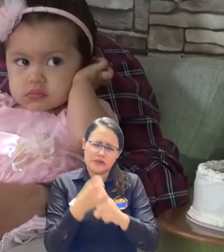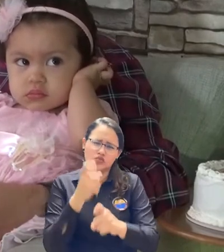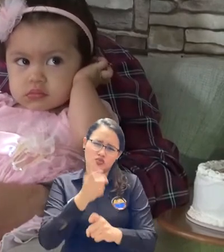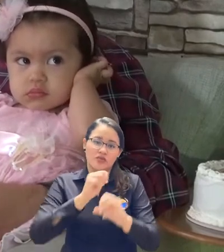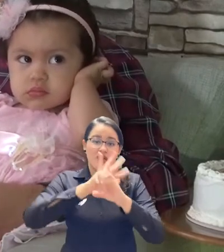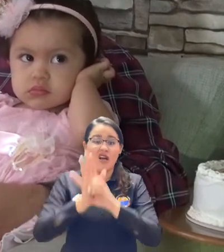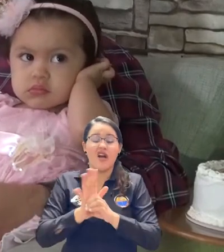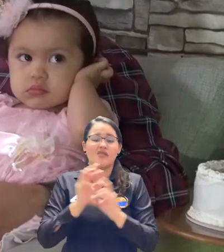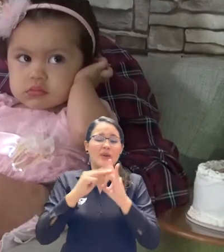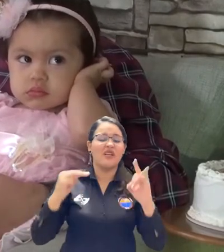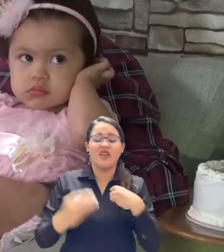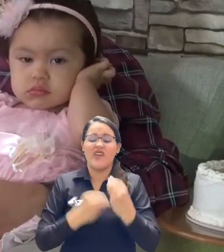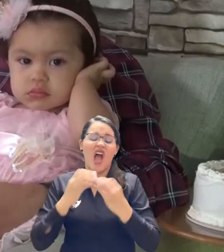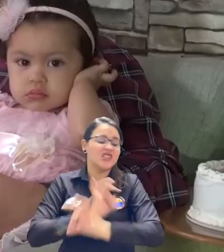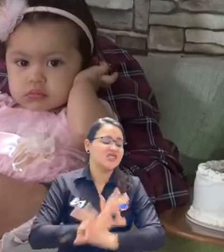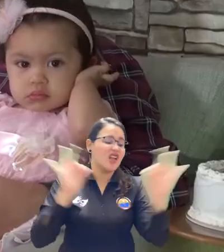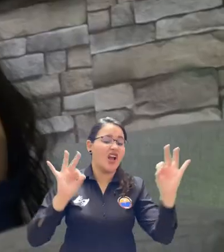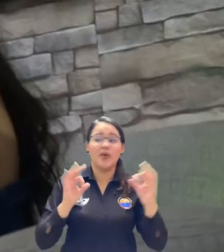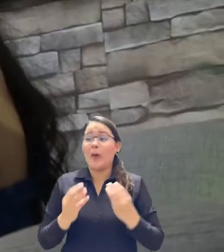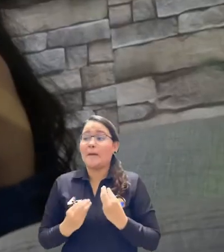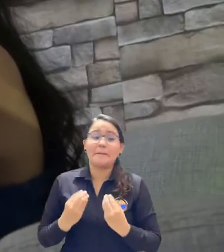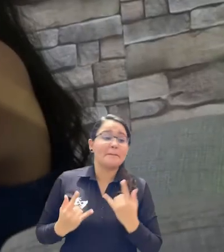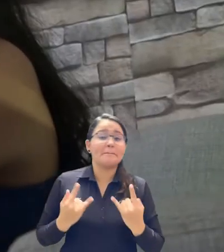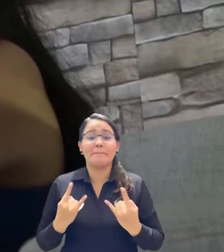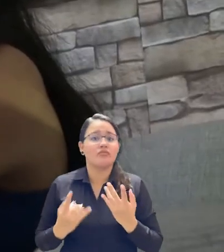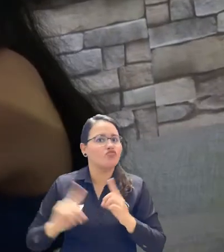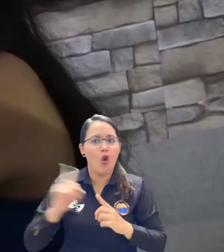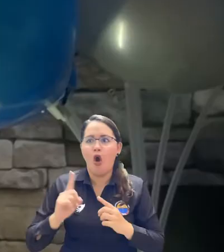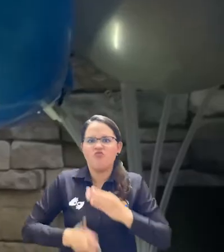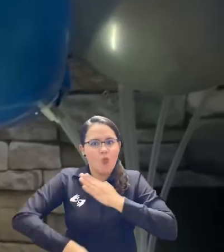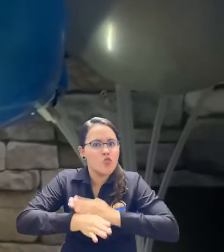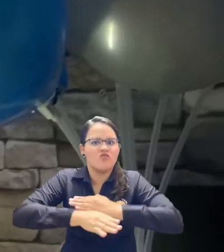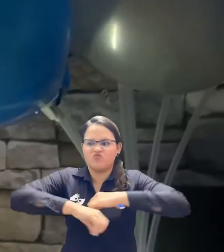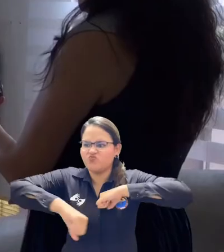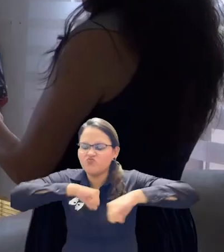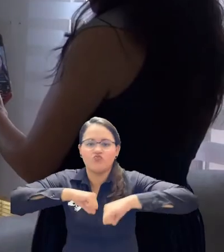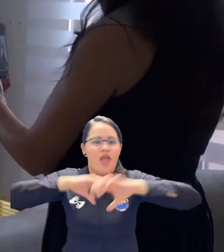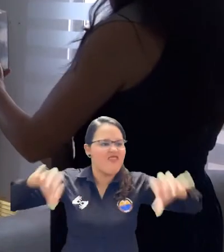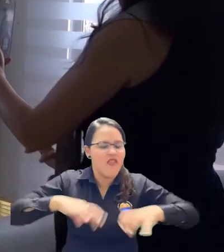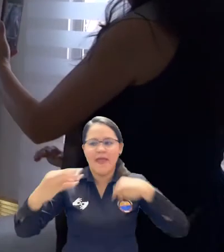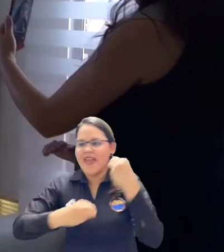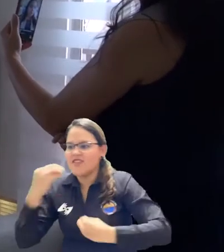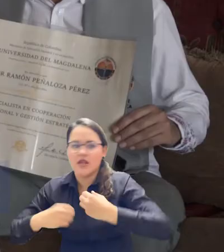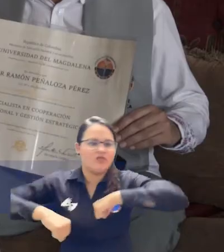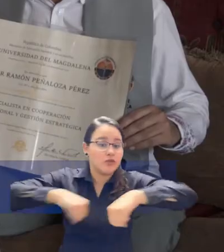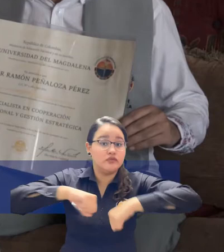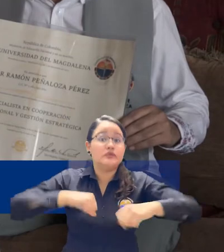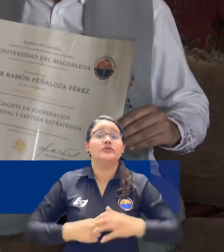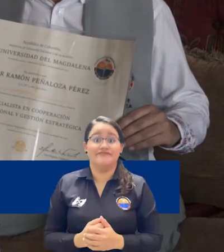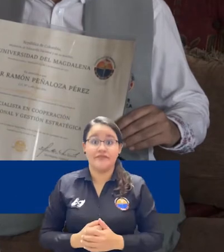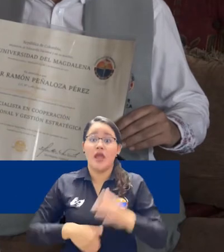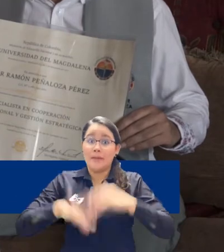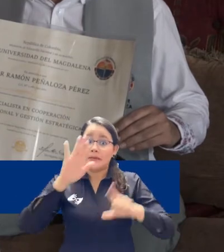quedó quieta, continuó normalmente con todas las actividades y pues la virtualidad es algo que nos ha ayudado a todos. Mira,